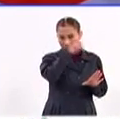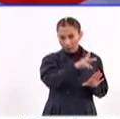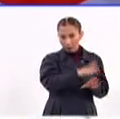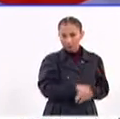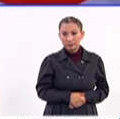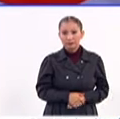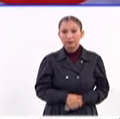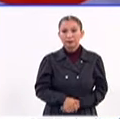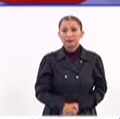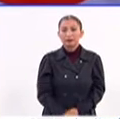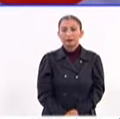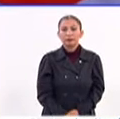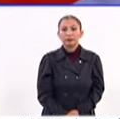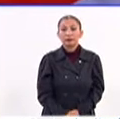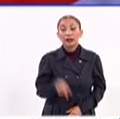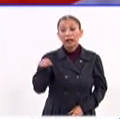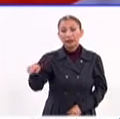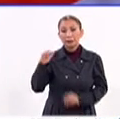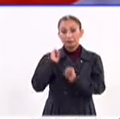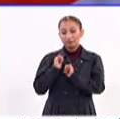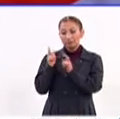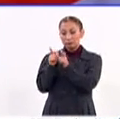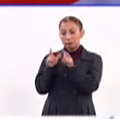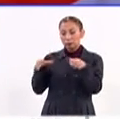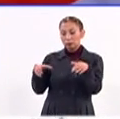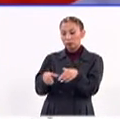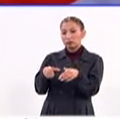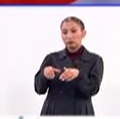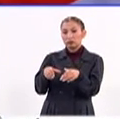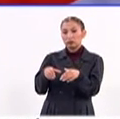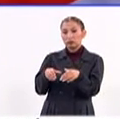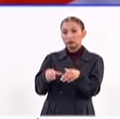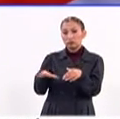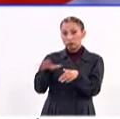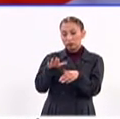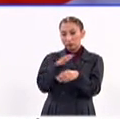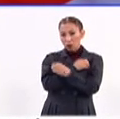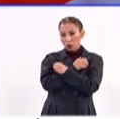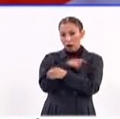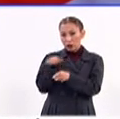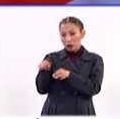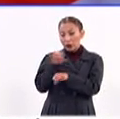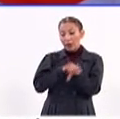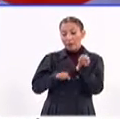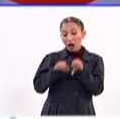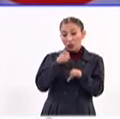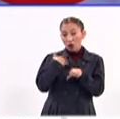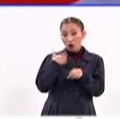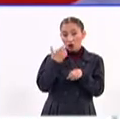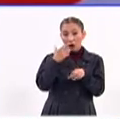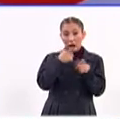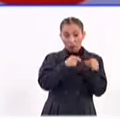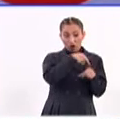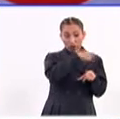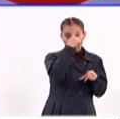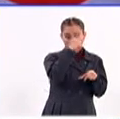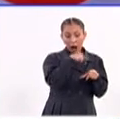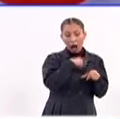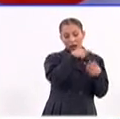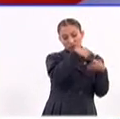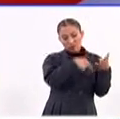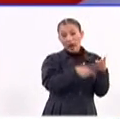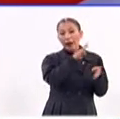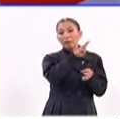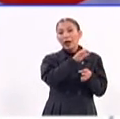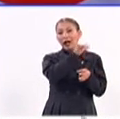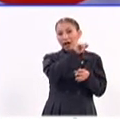México, ¿verdad? Y este ministerio, Monbu Kagakusho, a través de la Embajada del Japón en México, ofrece varias